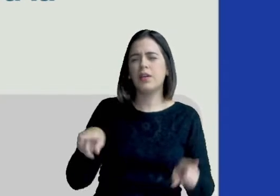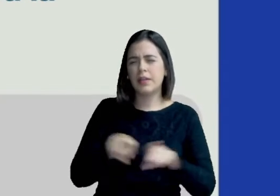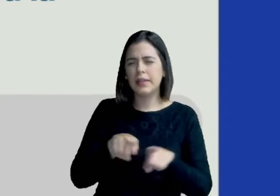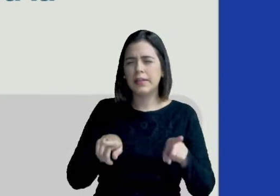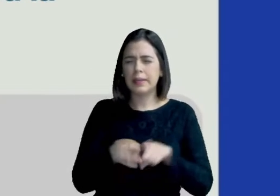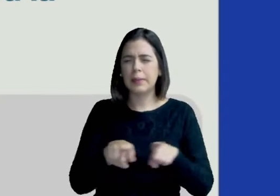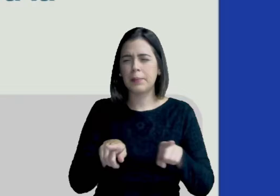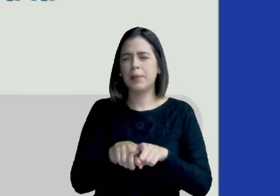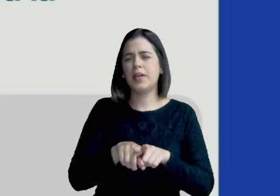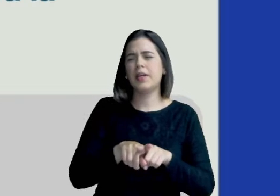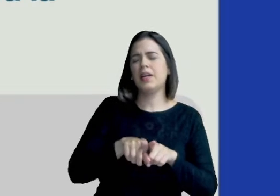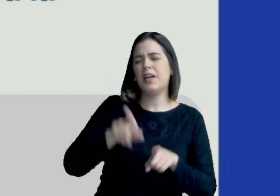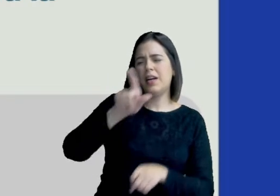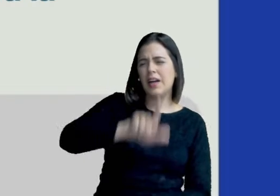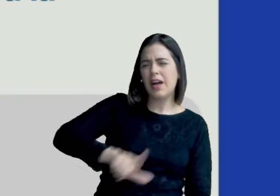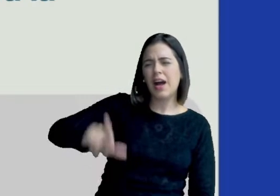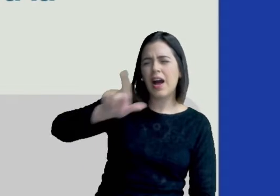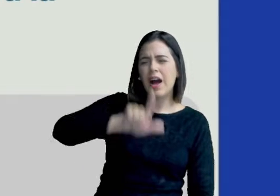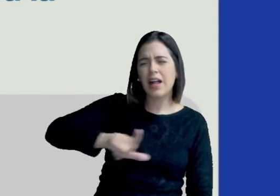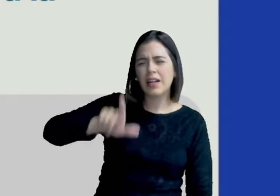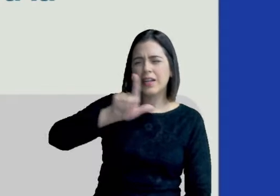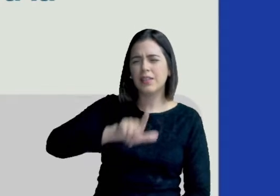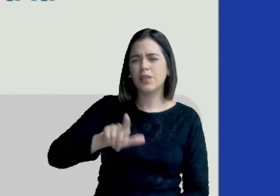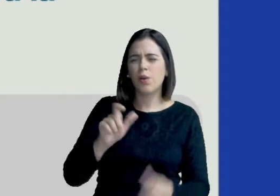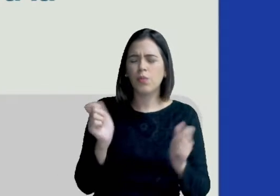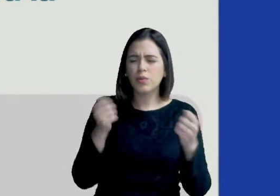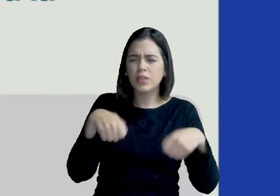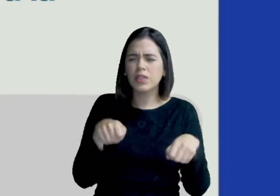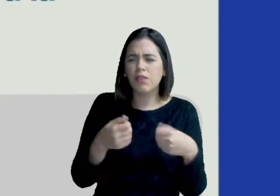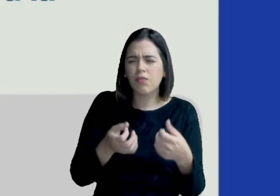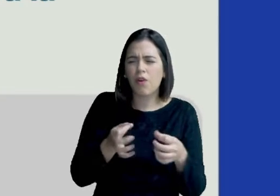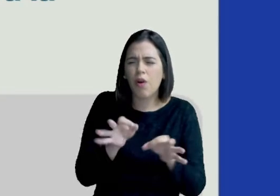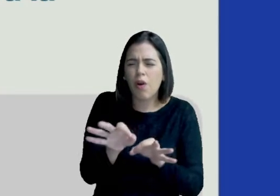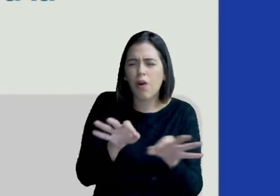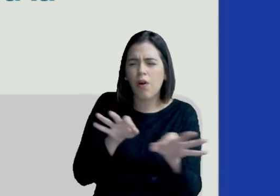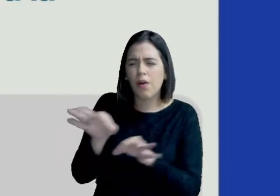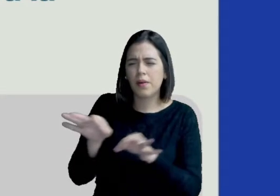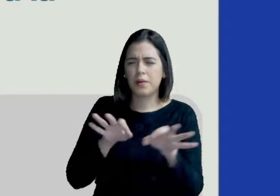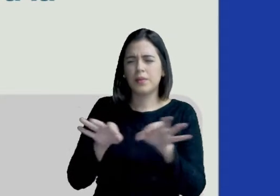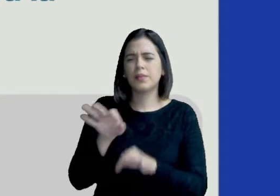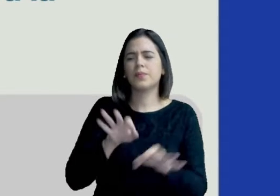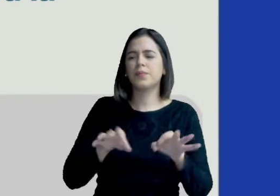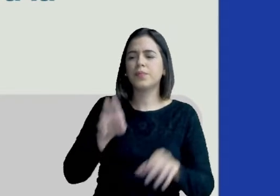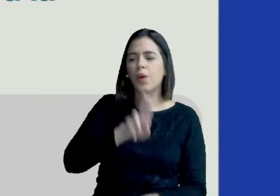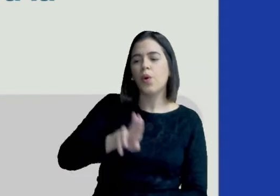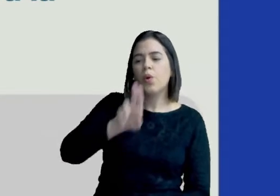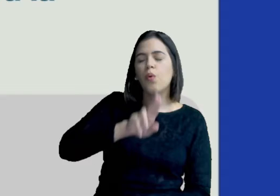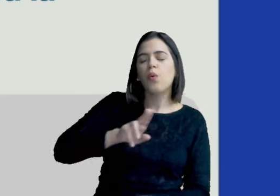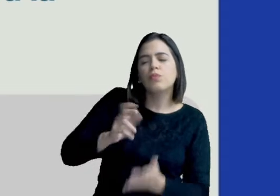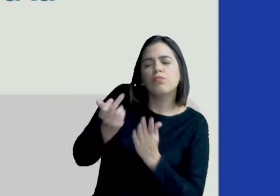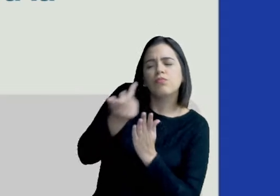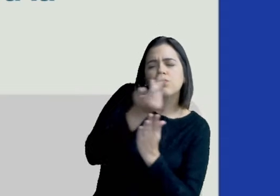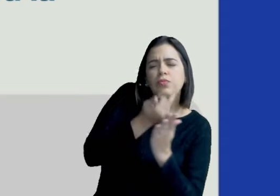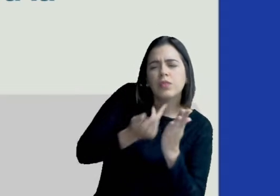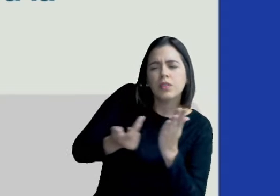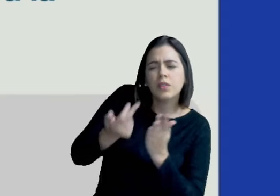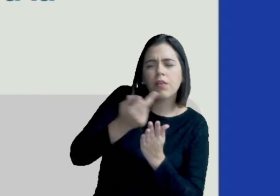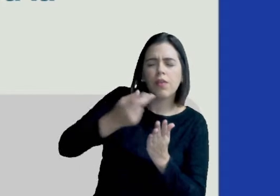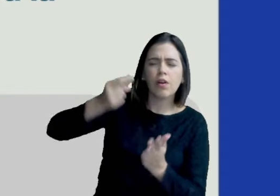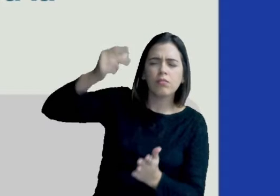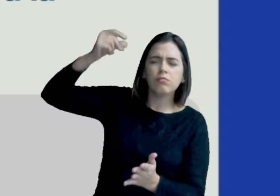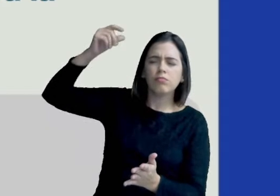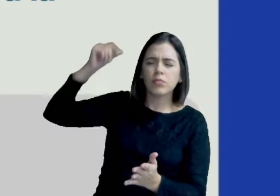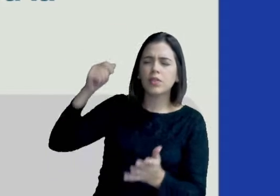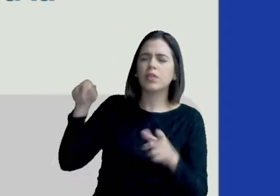Presta herramientas de la literatura para ser elaborada. Hace uso de figuras retóricas.